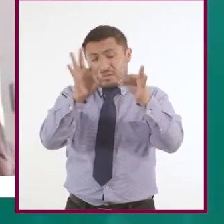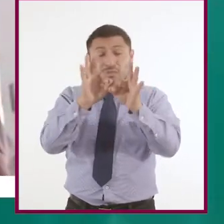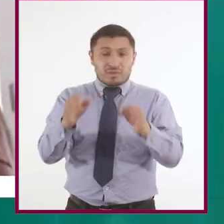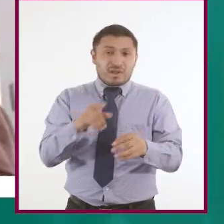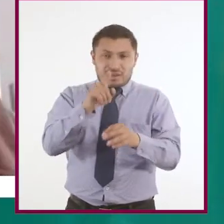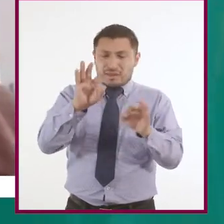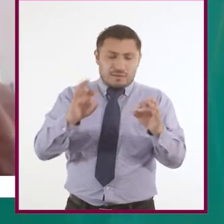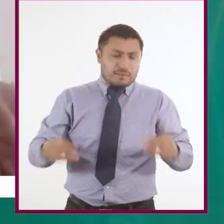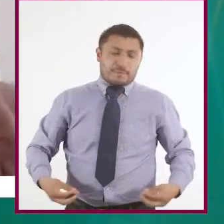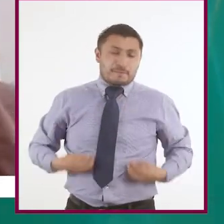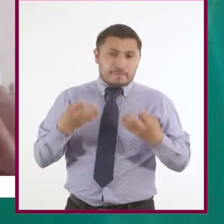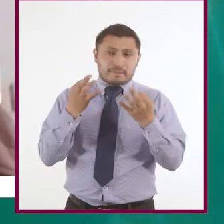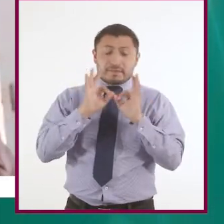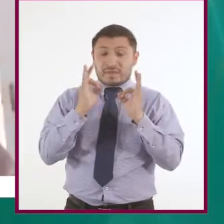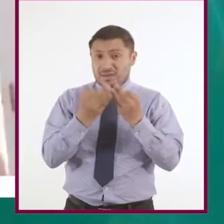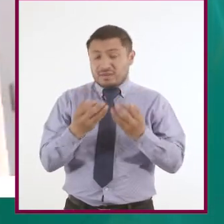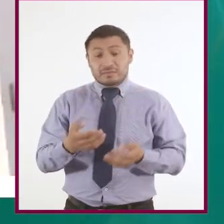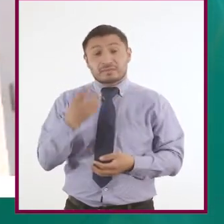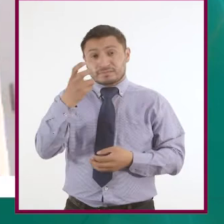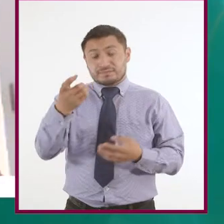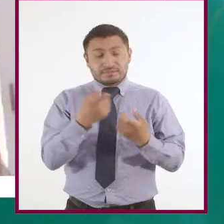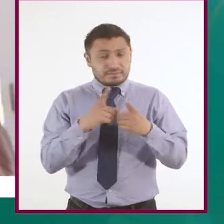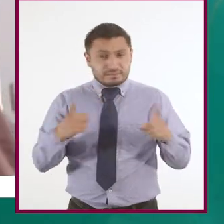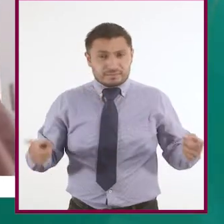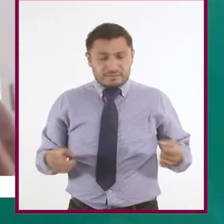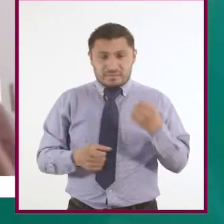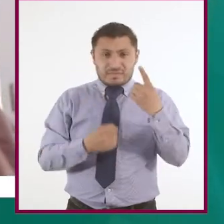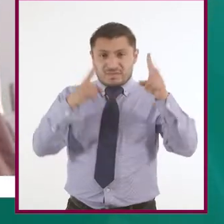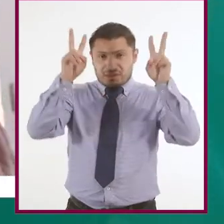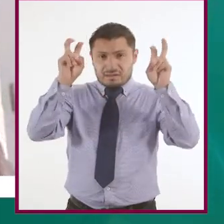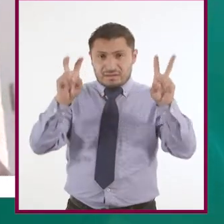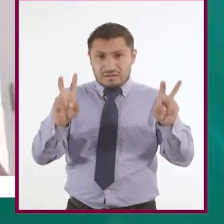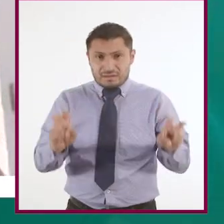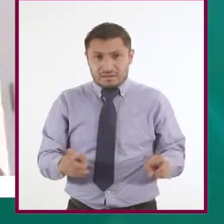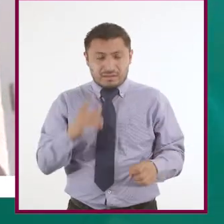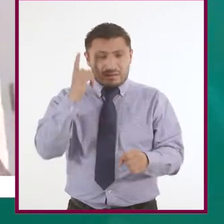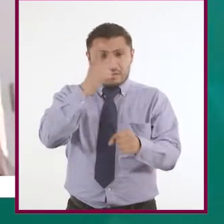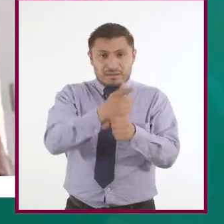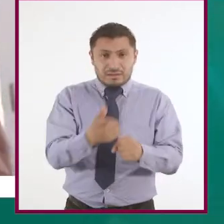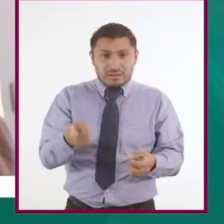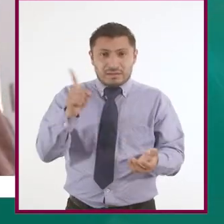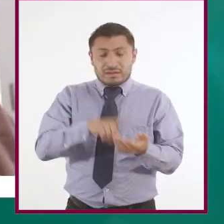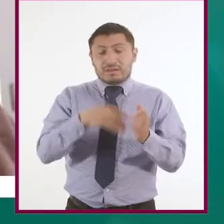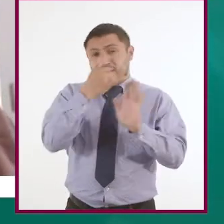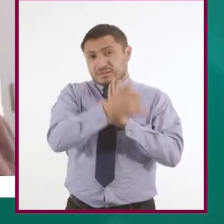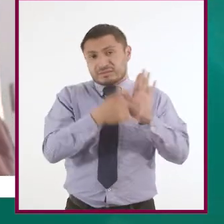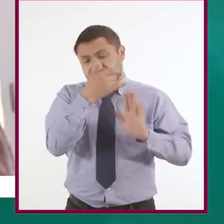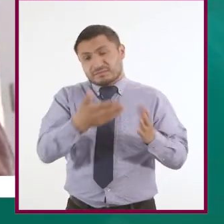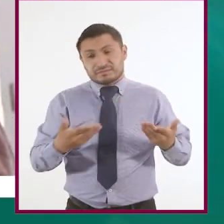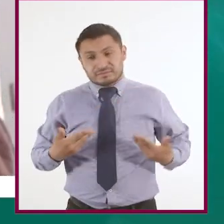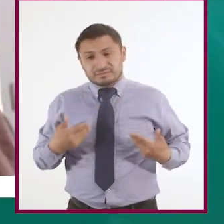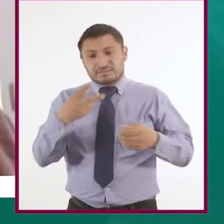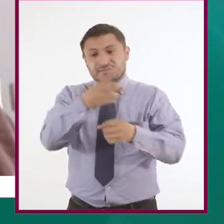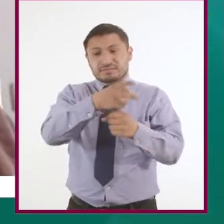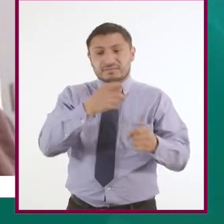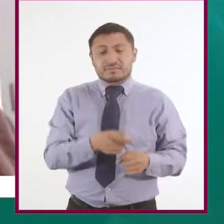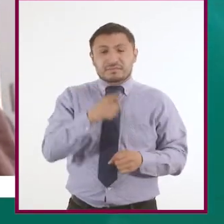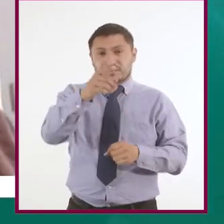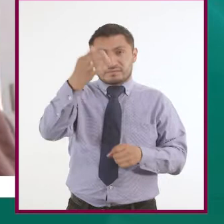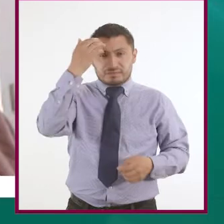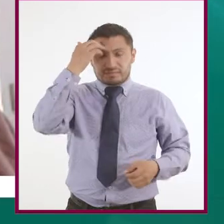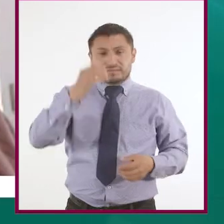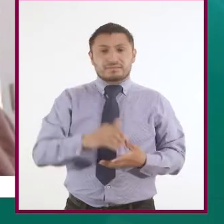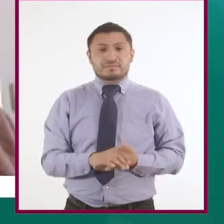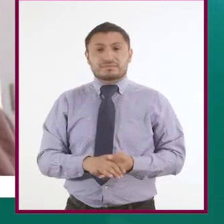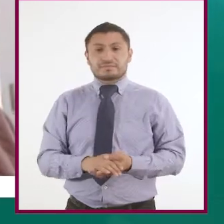Esto lo he desarrollado y algunos de estos temas los puedes encontrar en mi canal de YouTube, que te invito a que